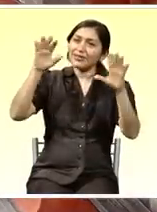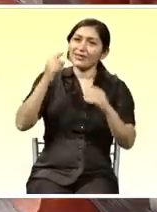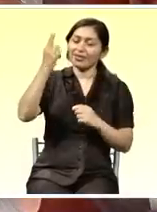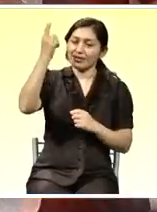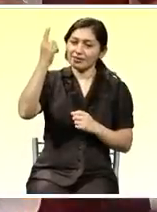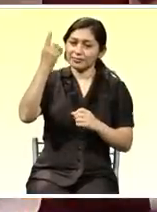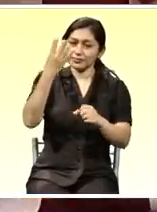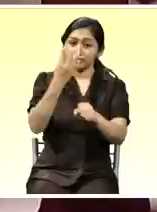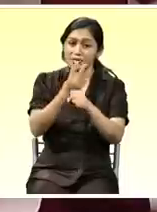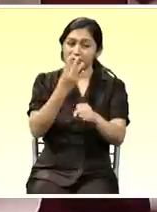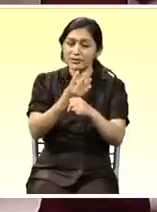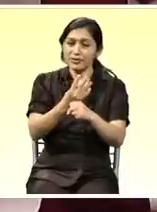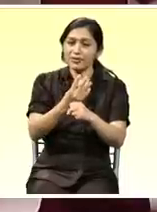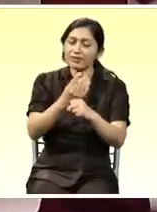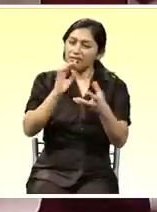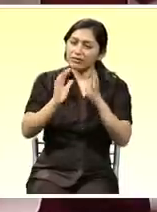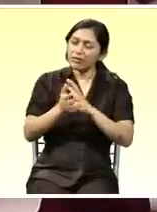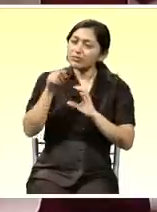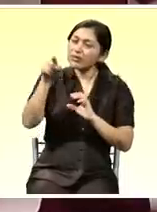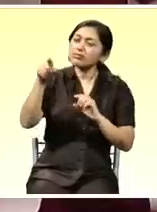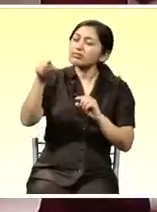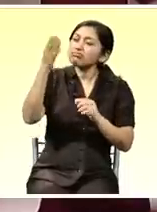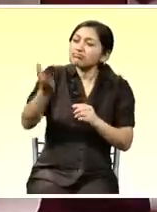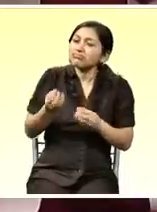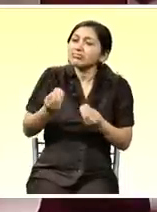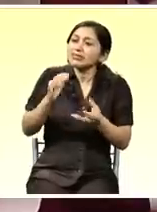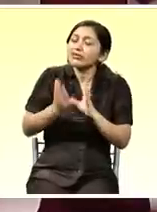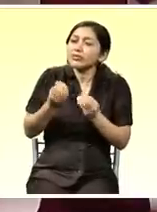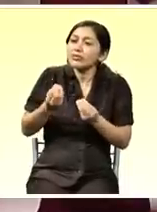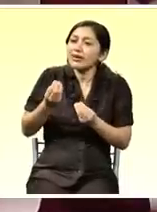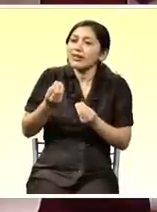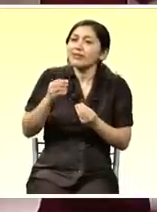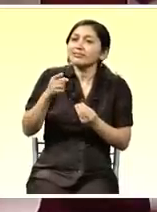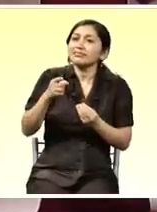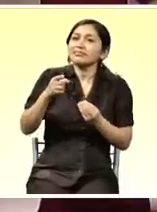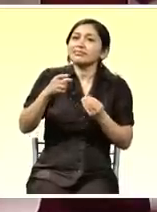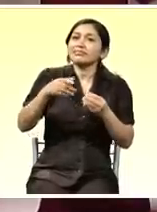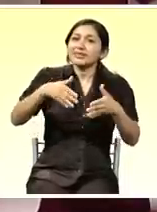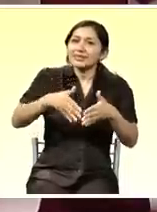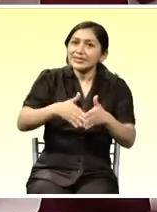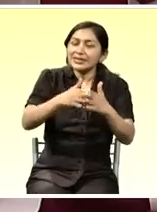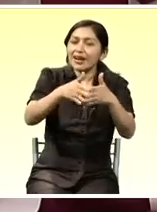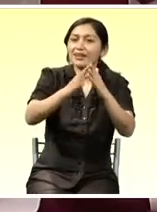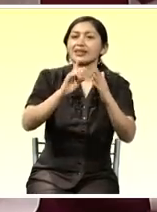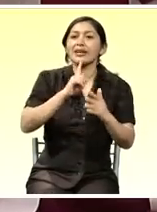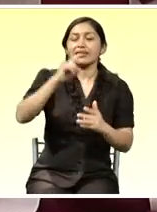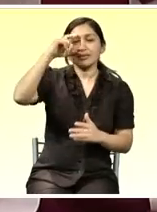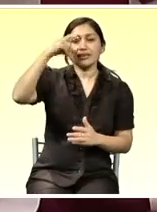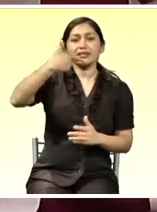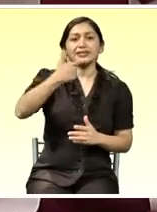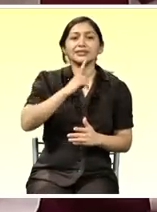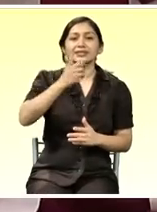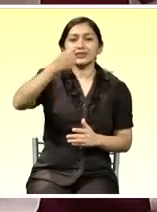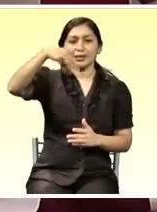el cuarto atributo que simboliza tu original pureza es el Arca del Testamento.